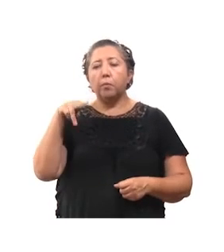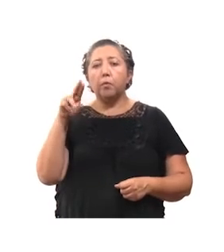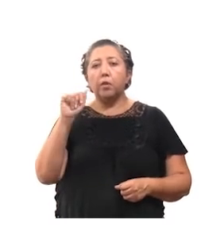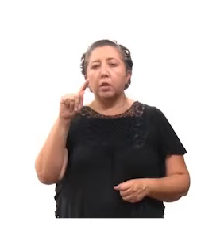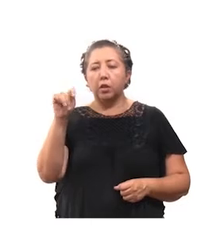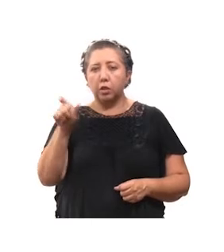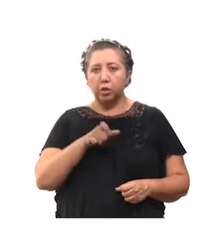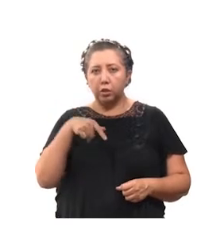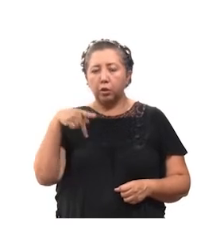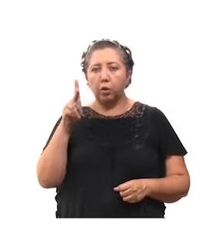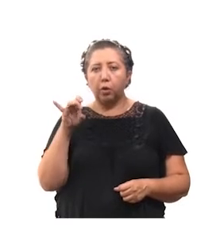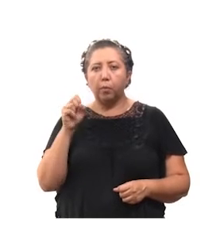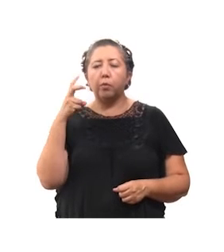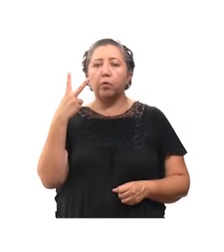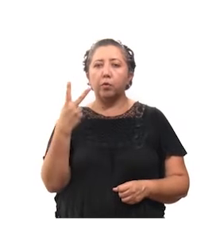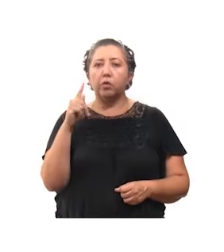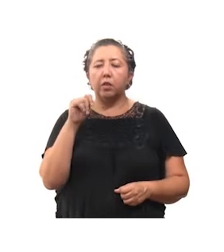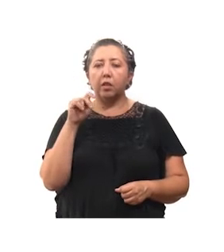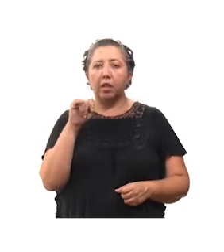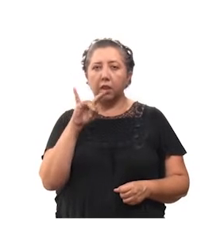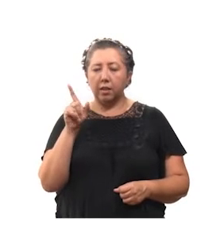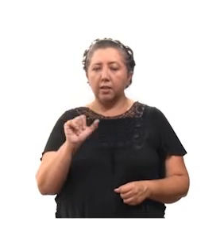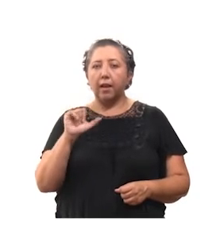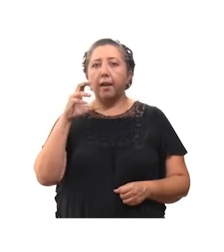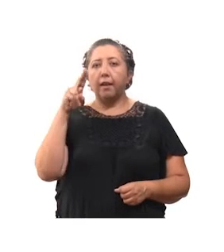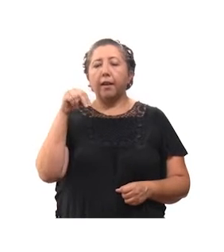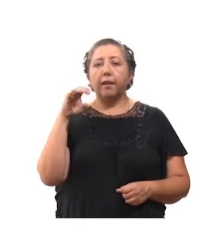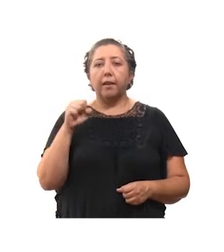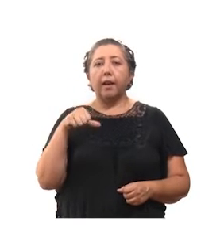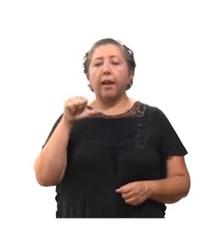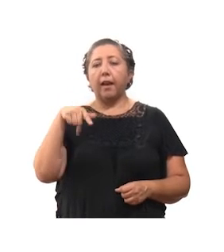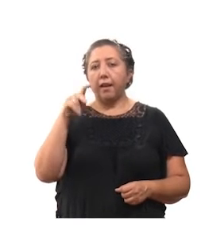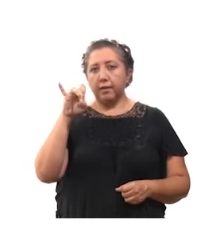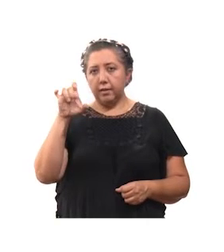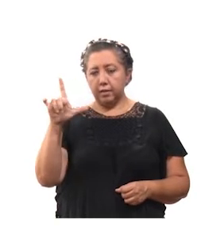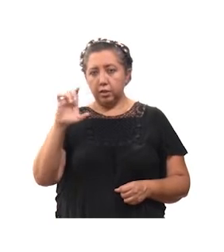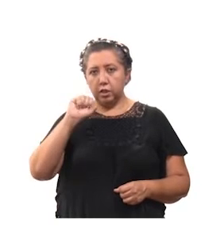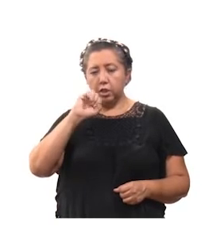y Tixkokob, 2 en Tetis y 1 en Acanqué, Aquil,